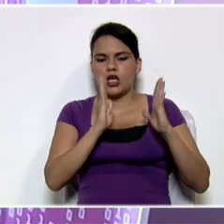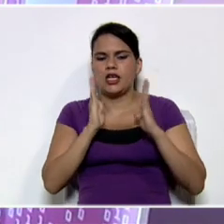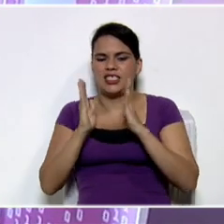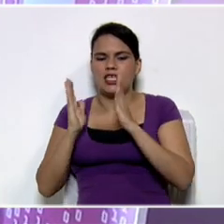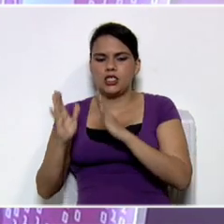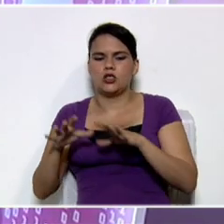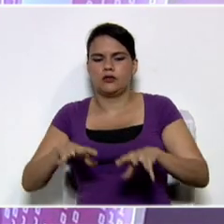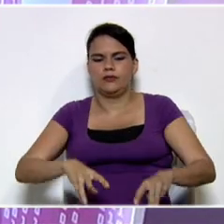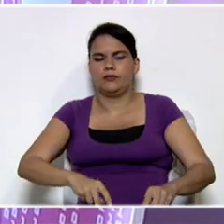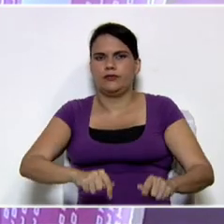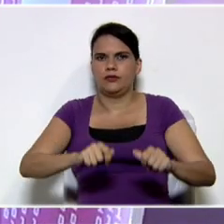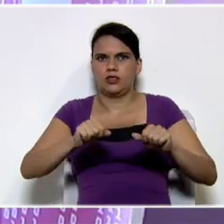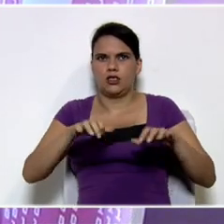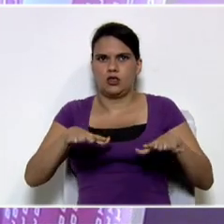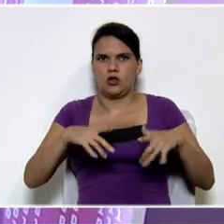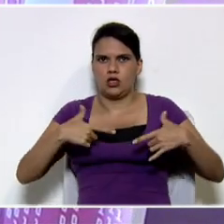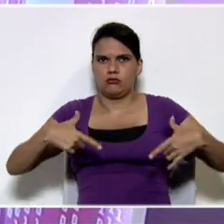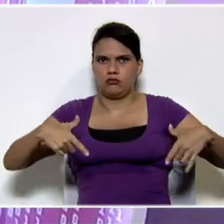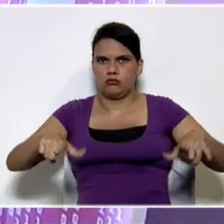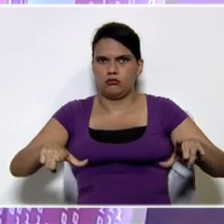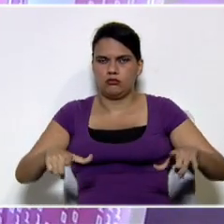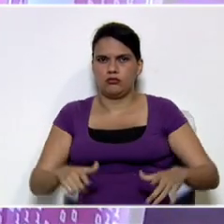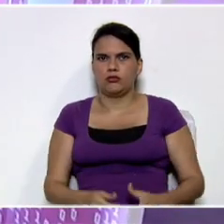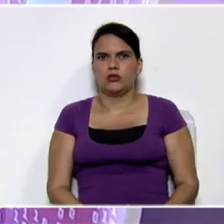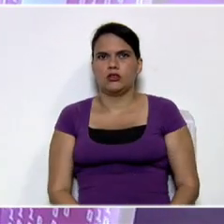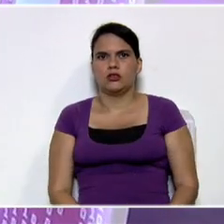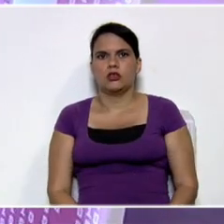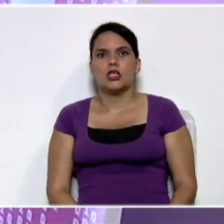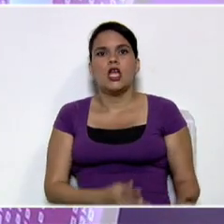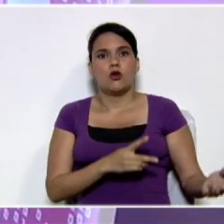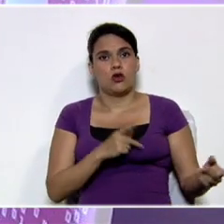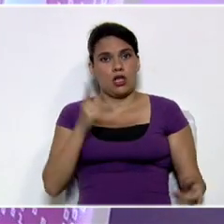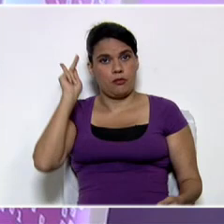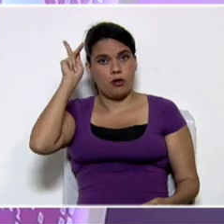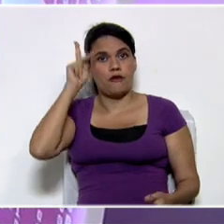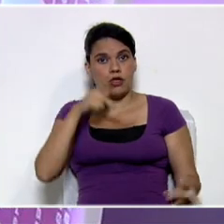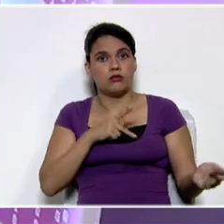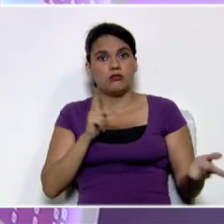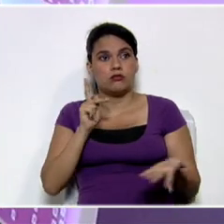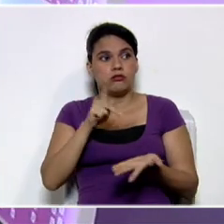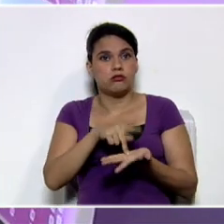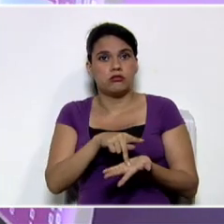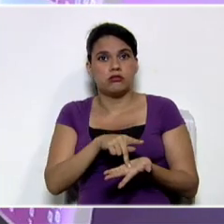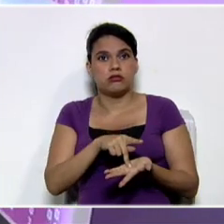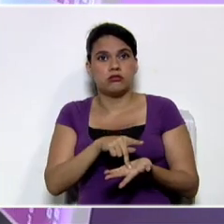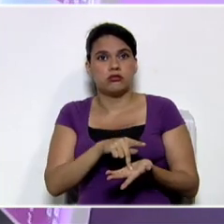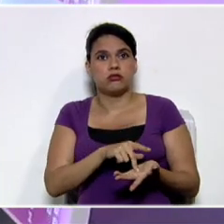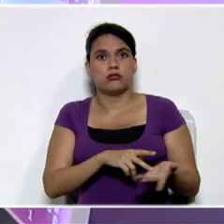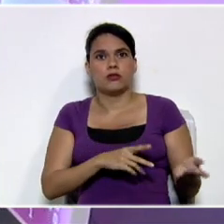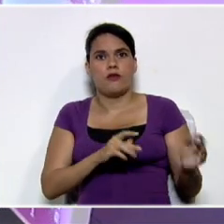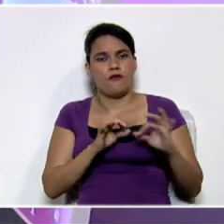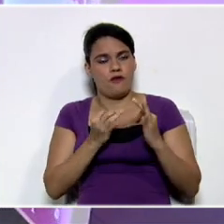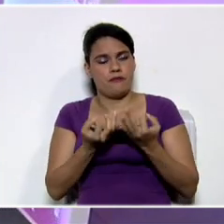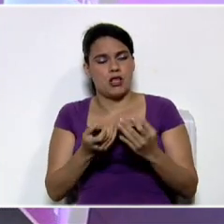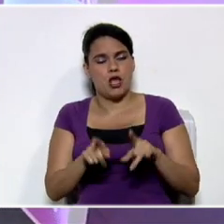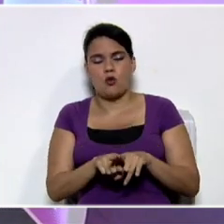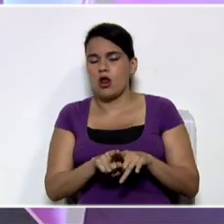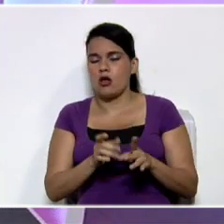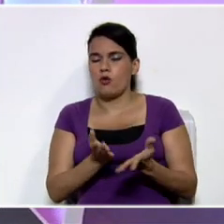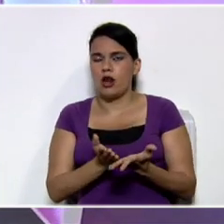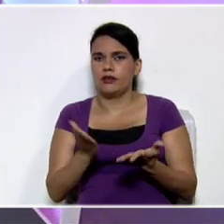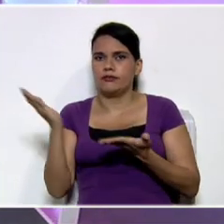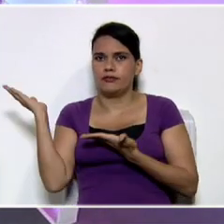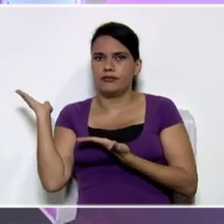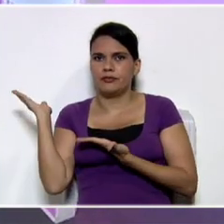otros aspectos que vamos a conocer de inmediato, porque ya nuestra profesora María Gabriela Ravelo se encuentra en el set principal de Cada Familia